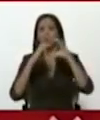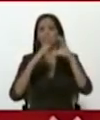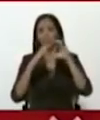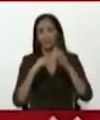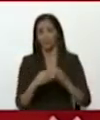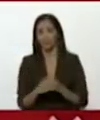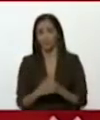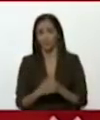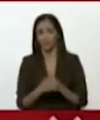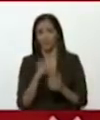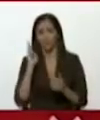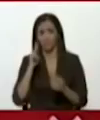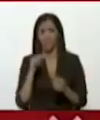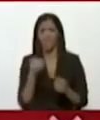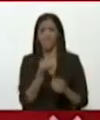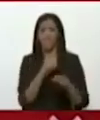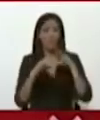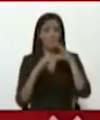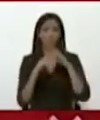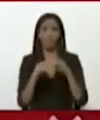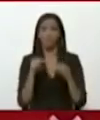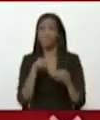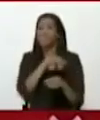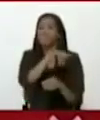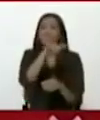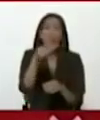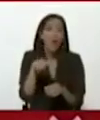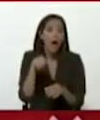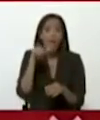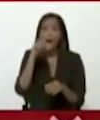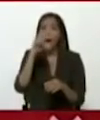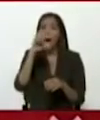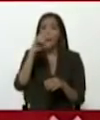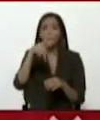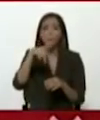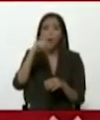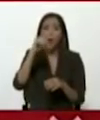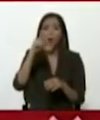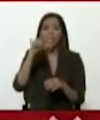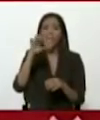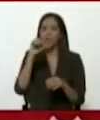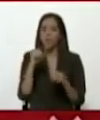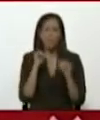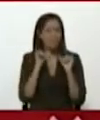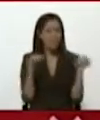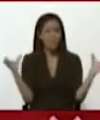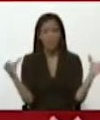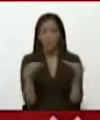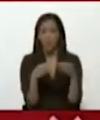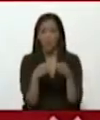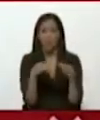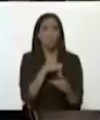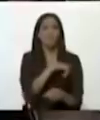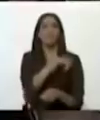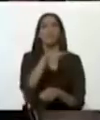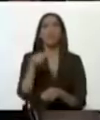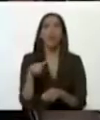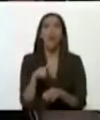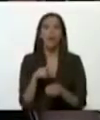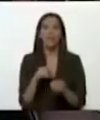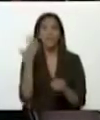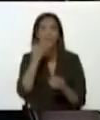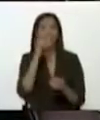mercenario. Usted es tan igualito a Patricia Poleo. La misma miasma. Usted es tan igualito a Patricia Poleo. Y parece el